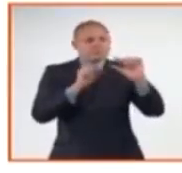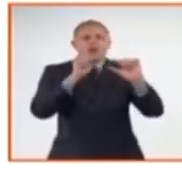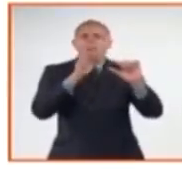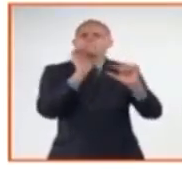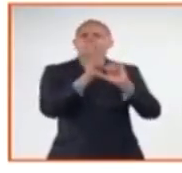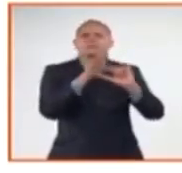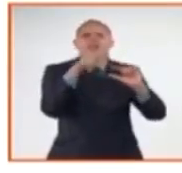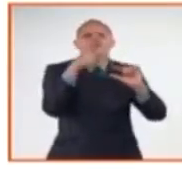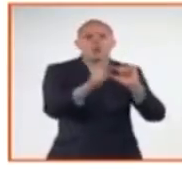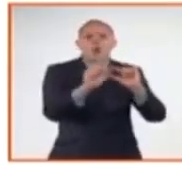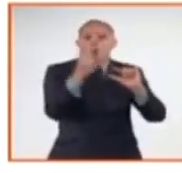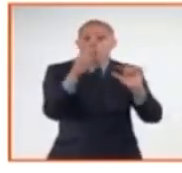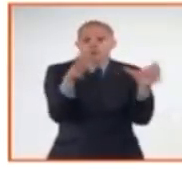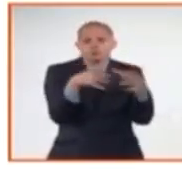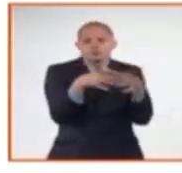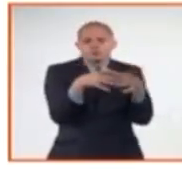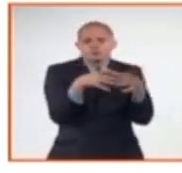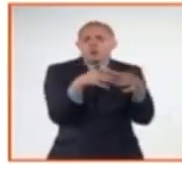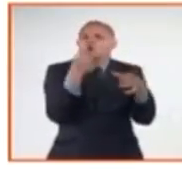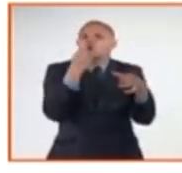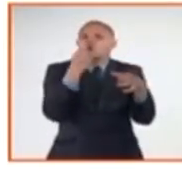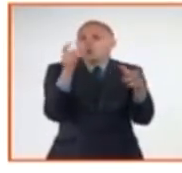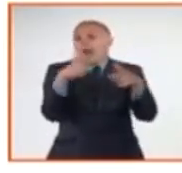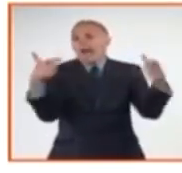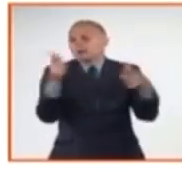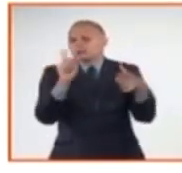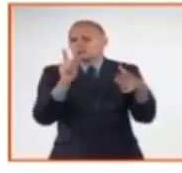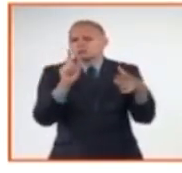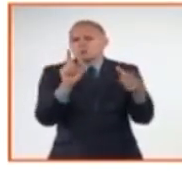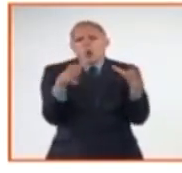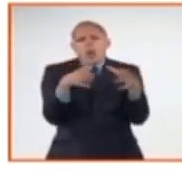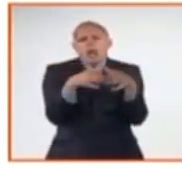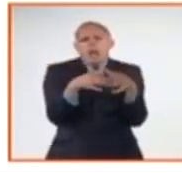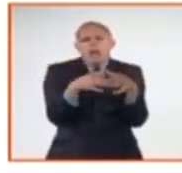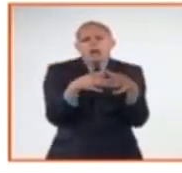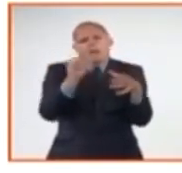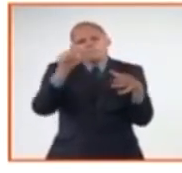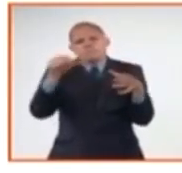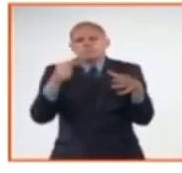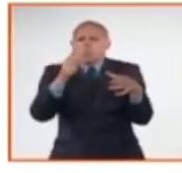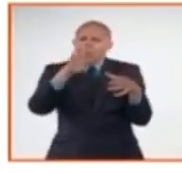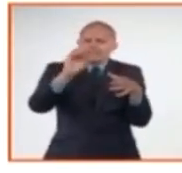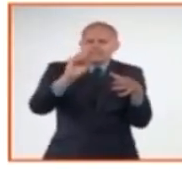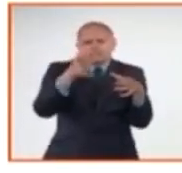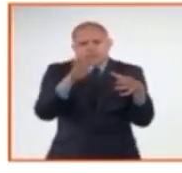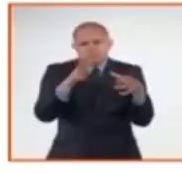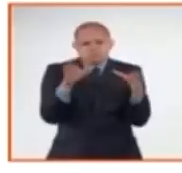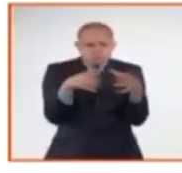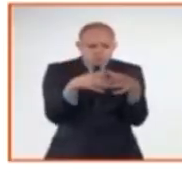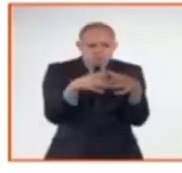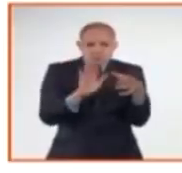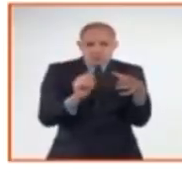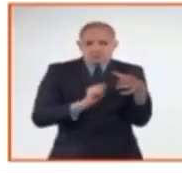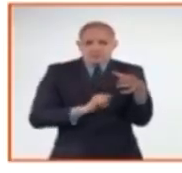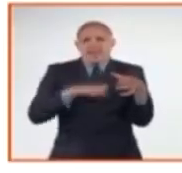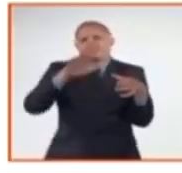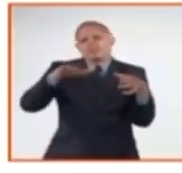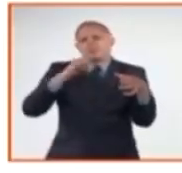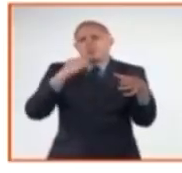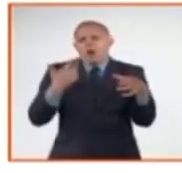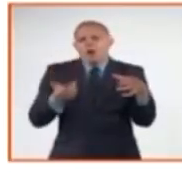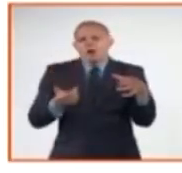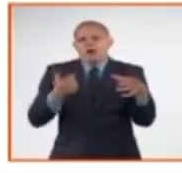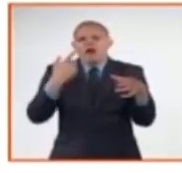hacen estrictos los criterios de inclusión y de exclusión que decir esto que las personas se incluyen por condiciones casi